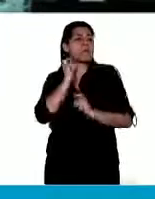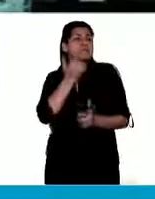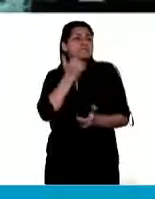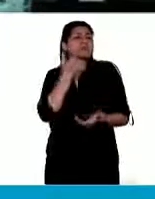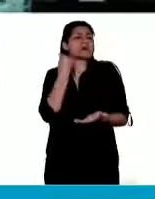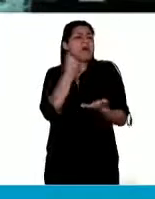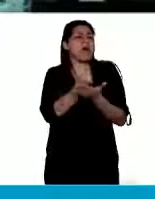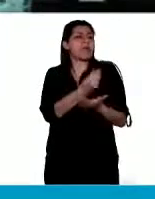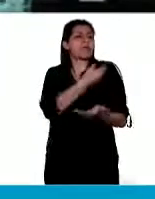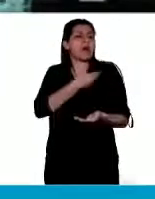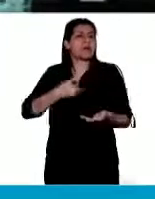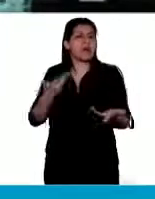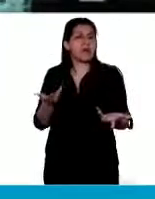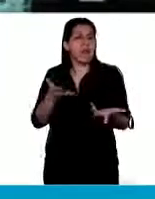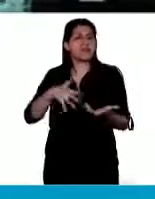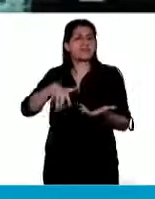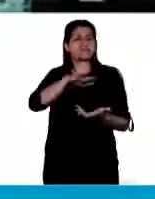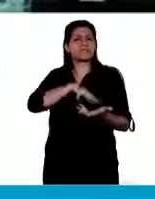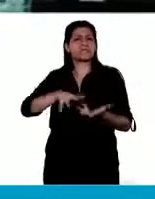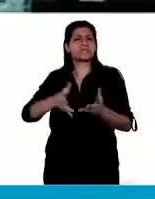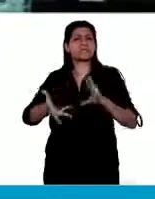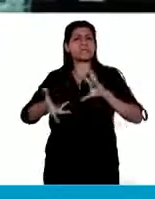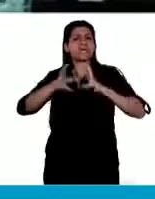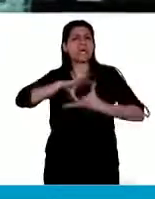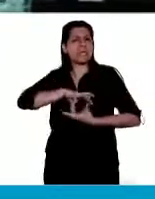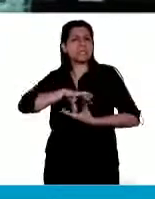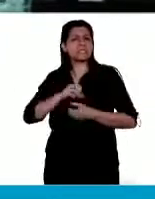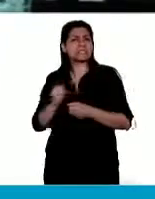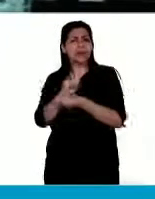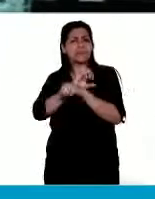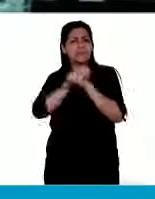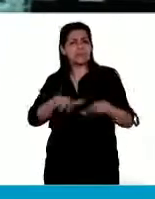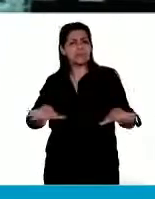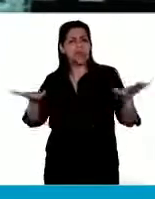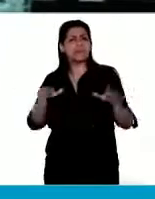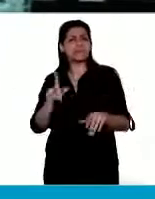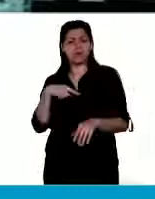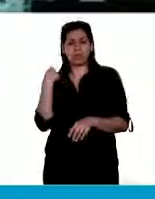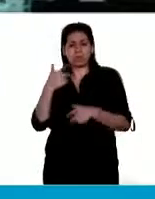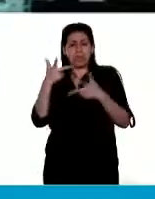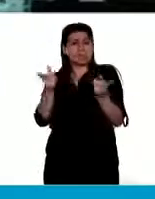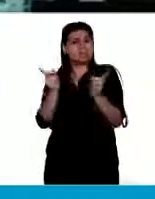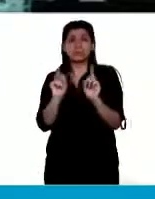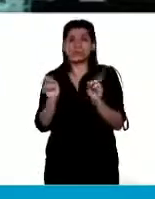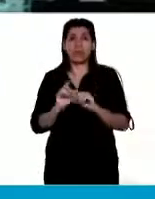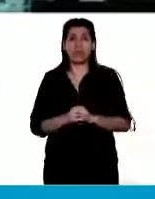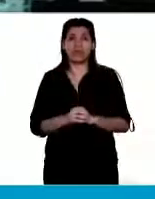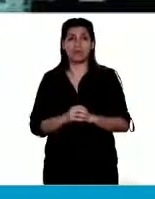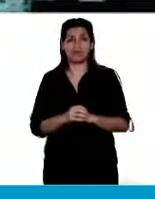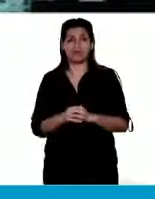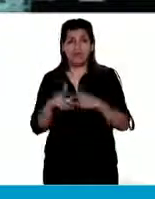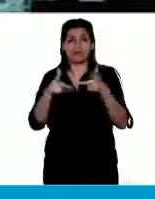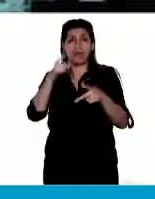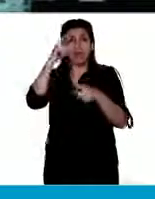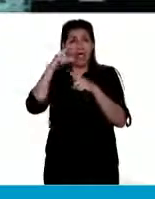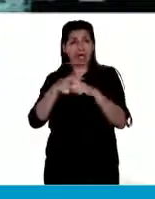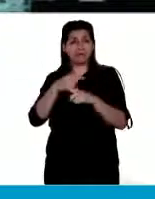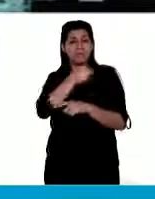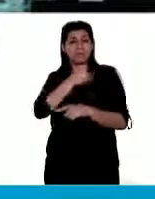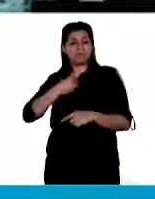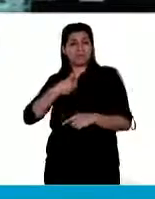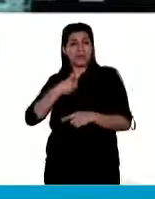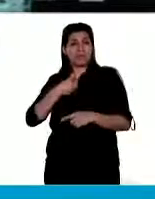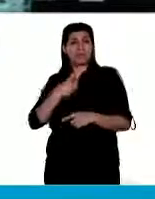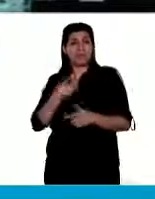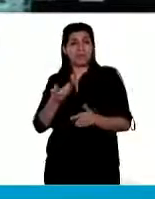el marco de esta crisis. No lo decimos nosotros, señor presidente. Lo dijo un expresidente que forma parte